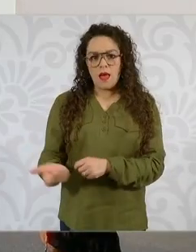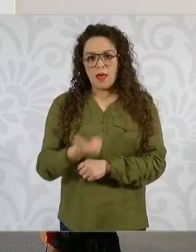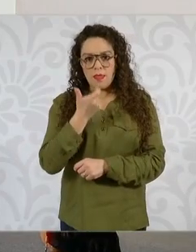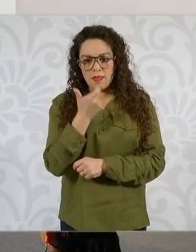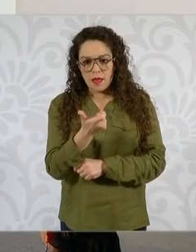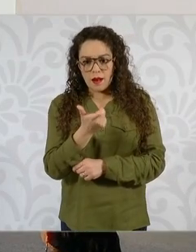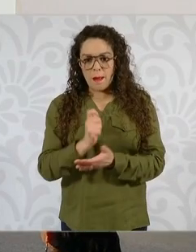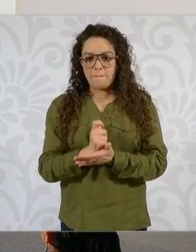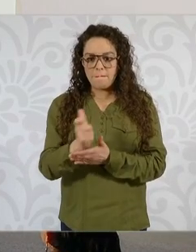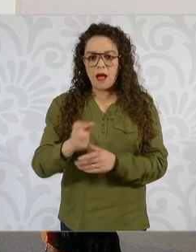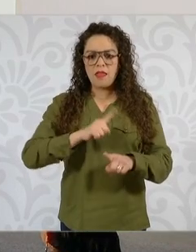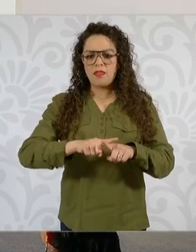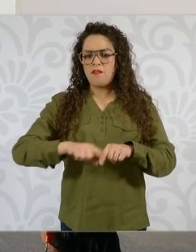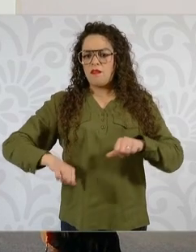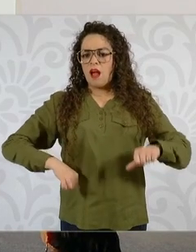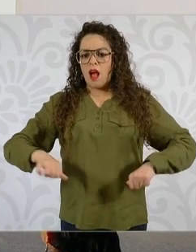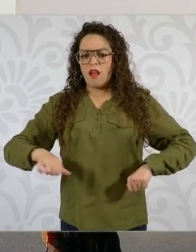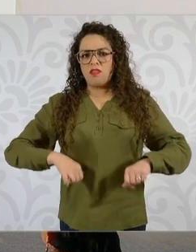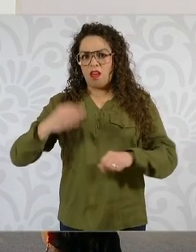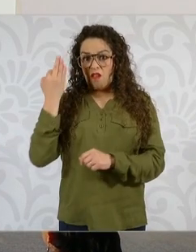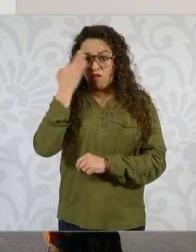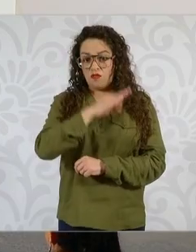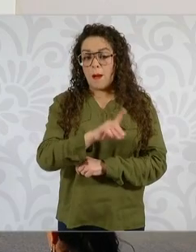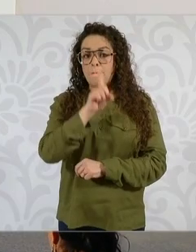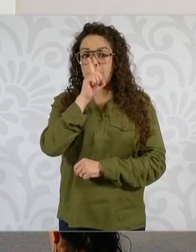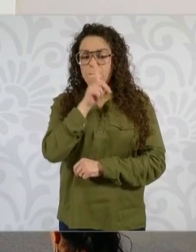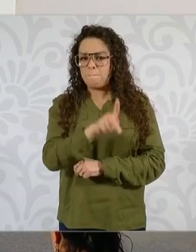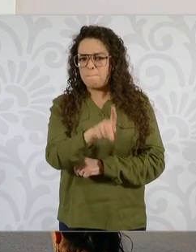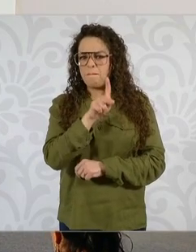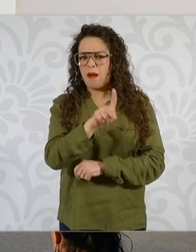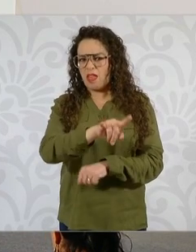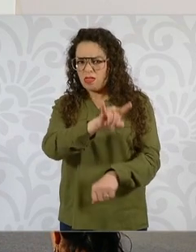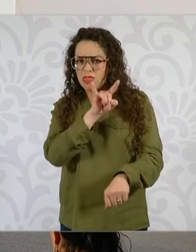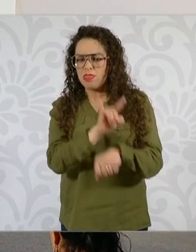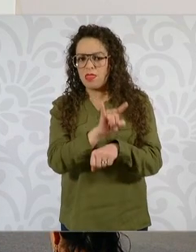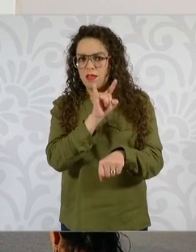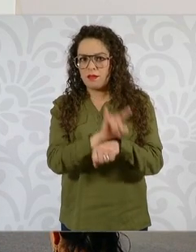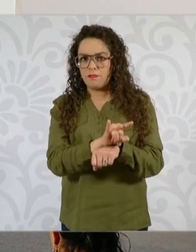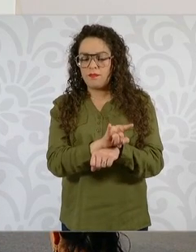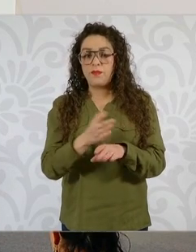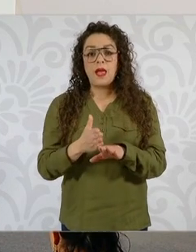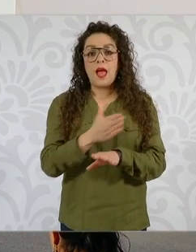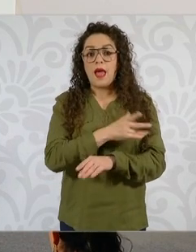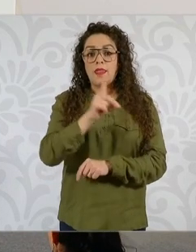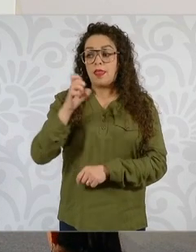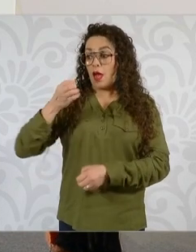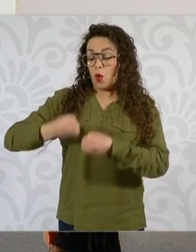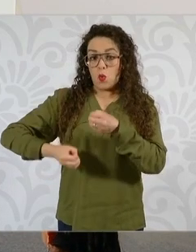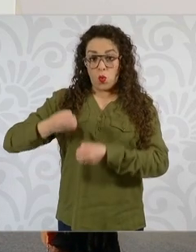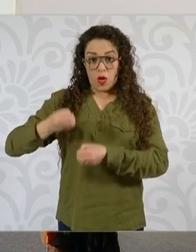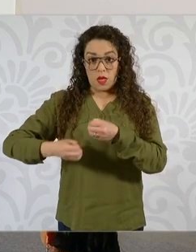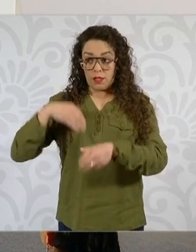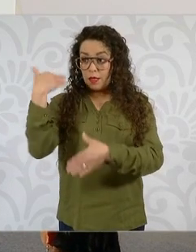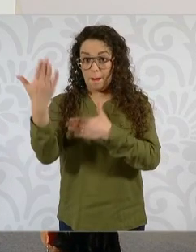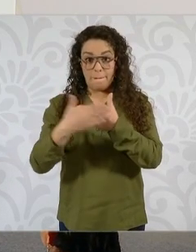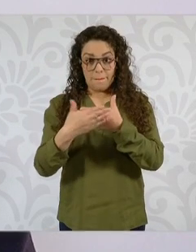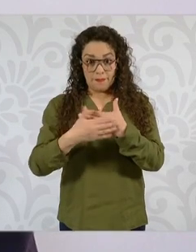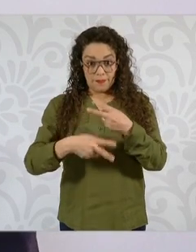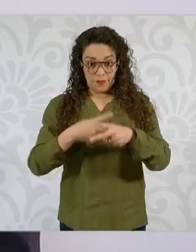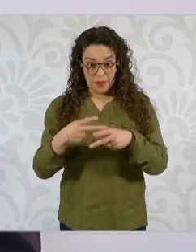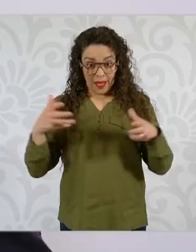simular actividades. Antes del juicio propiamente dicho que se llevará a cabo aproximadamente,